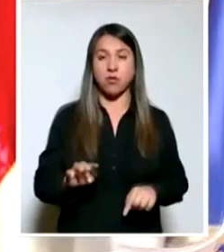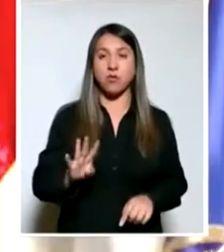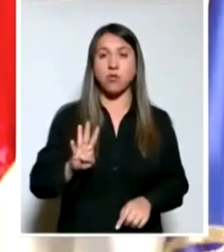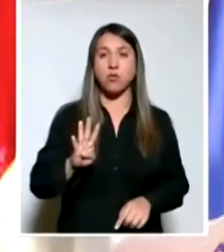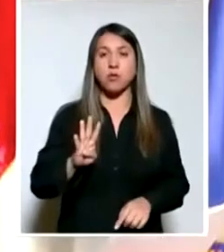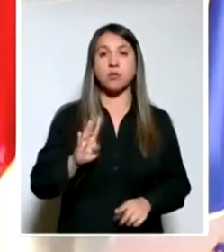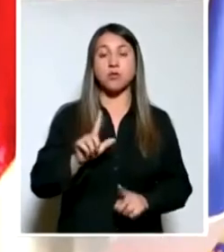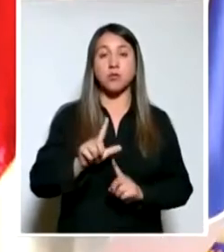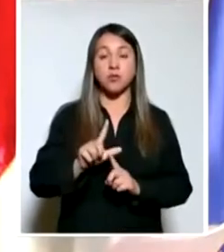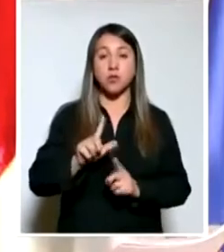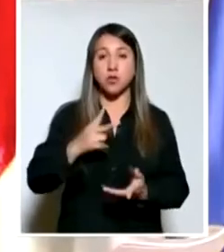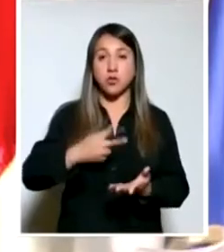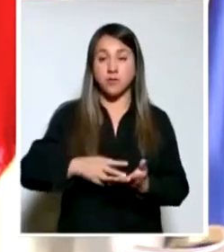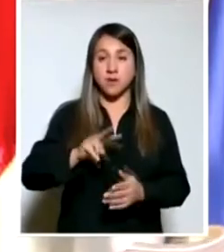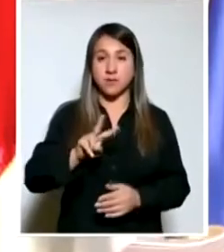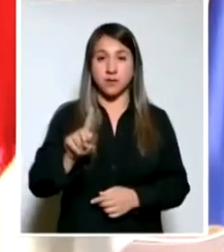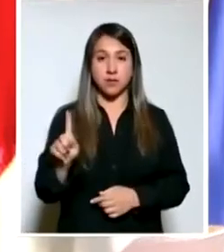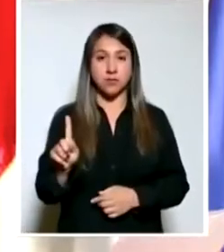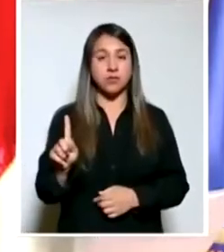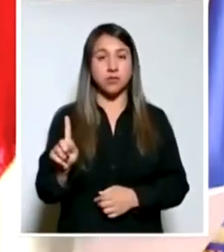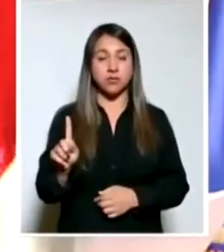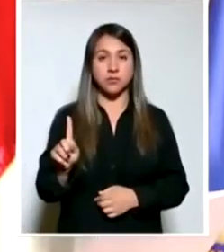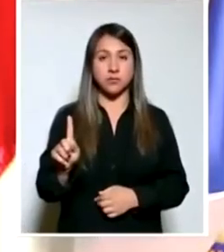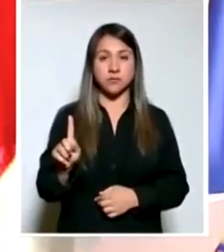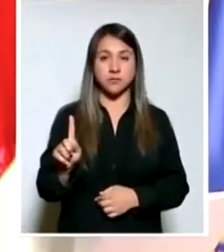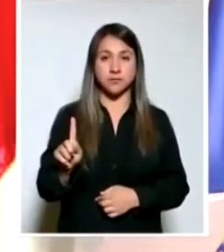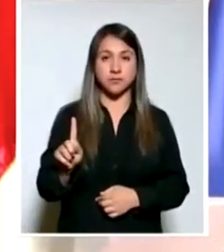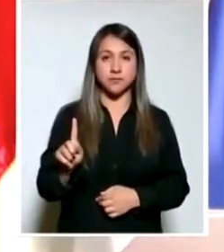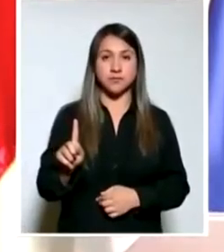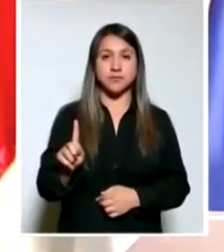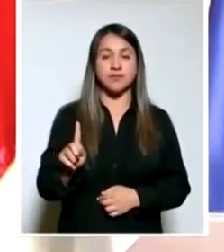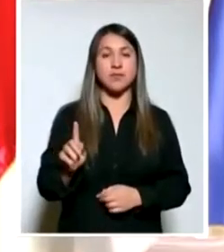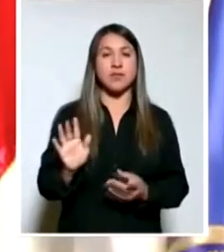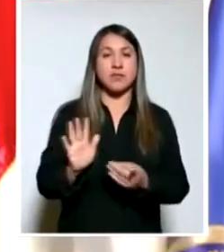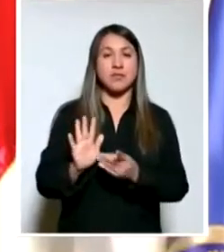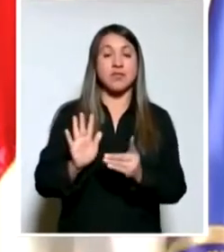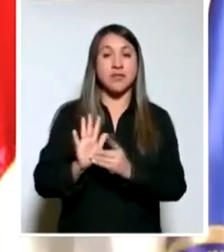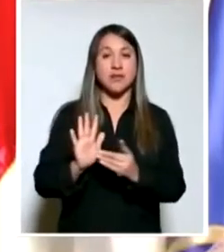de 2021, y conforme al Decreto Supremo